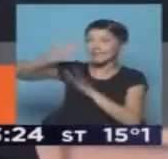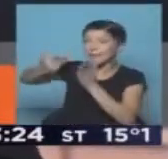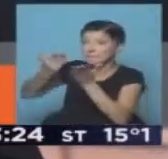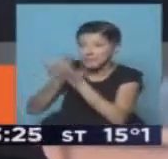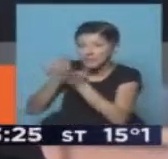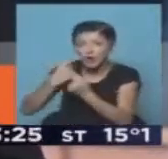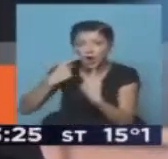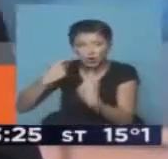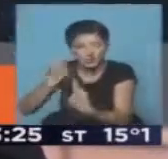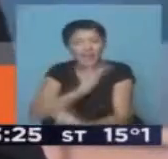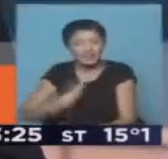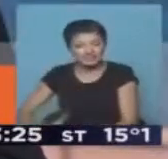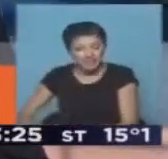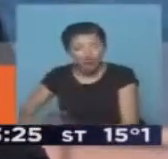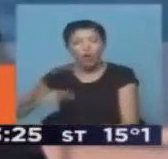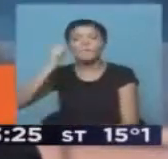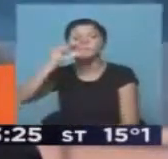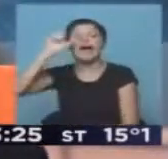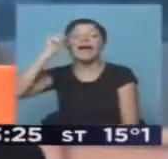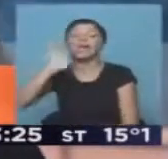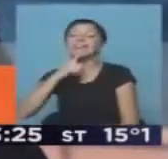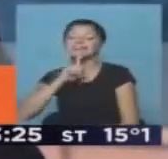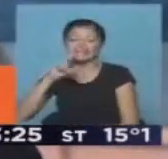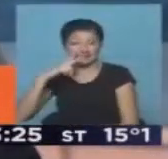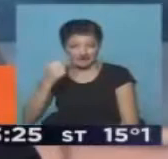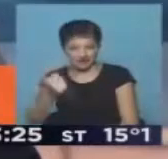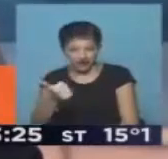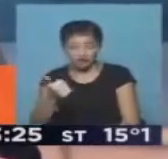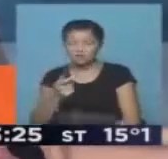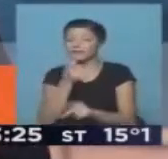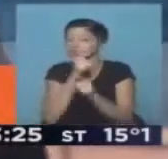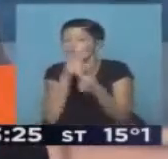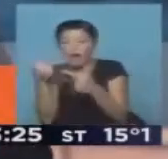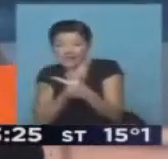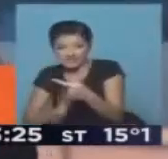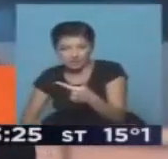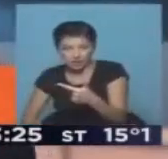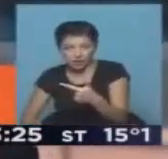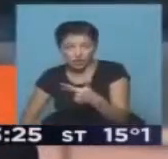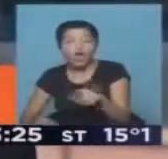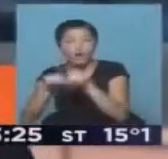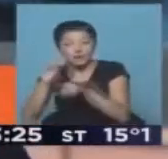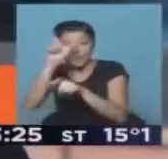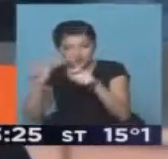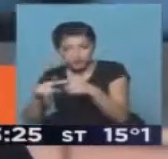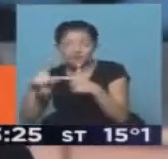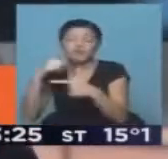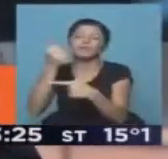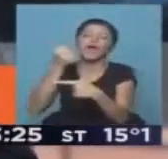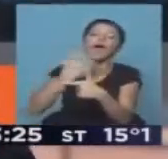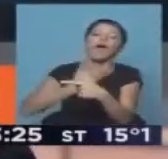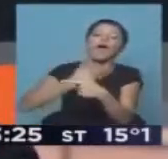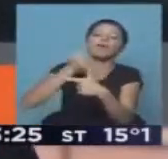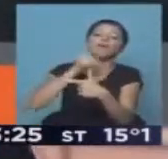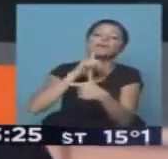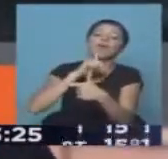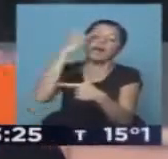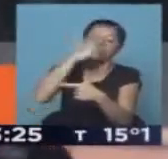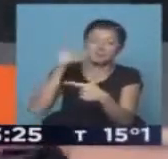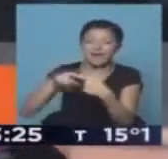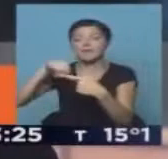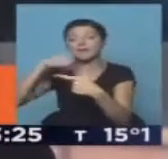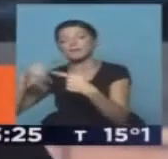más allá de las divisiones que hay entre los propios palestinos hoy estamos hablando de al fatá por un lado dominando y jordania y